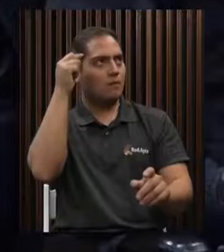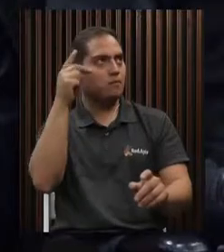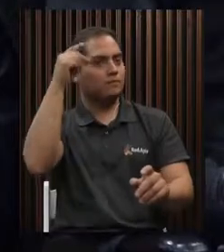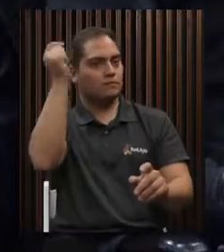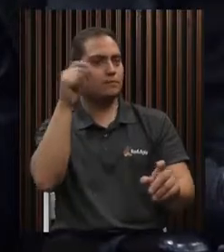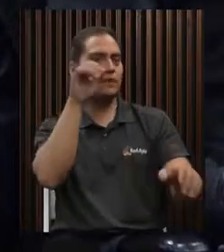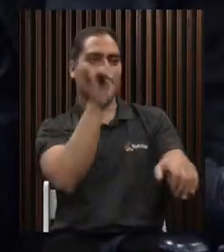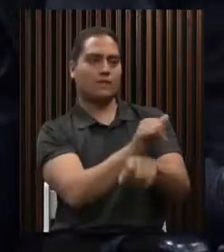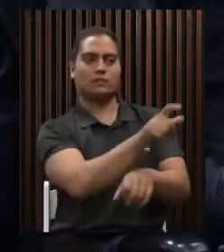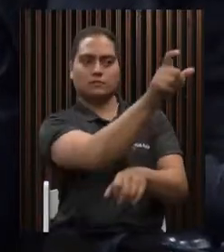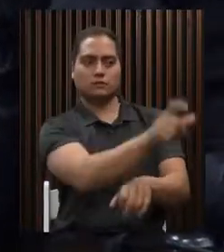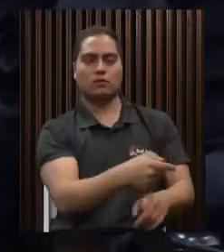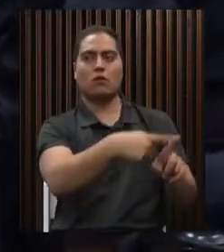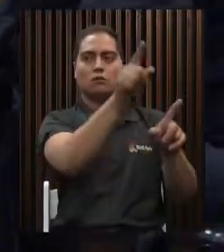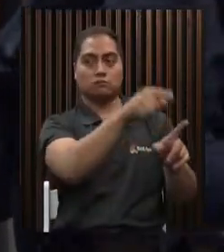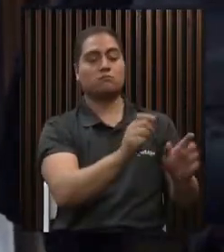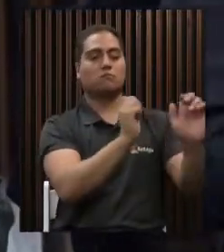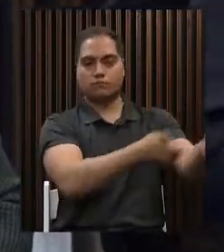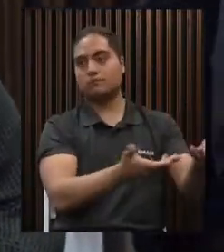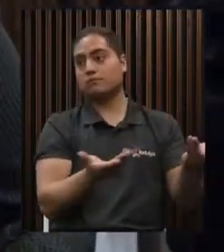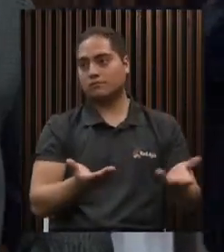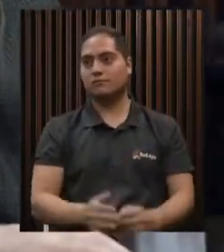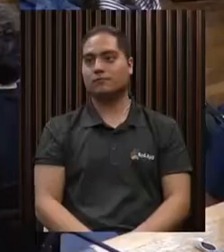trabajando, ¿no?